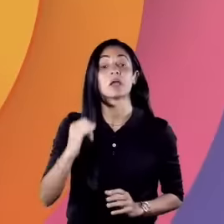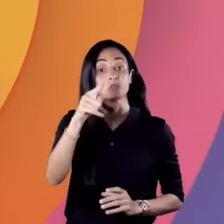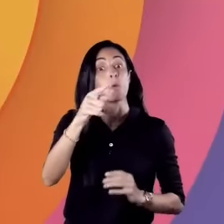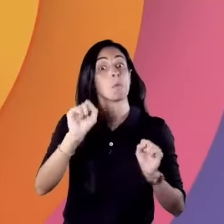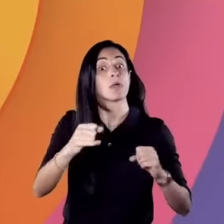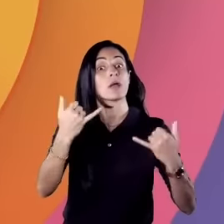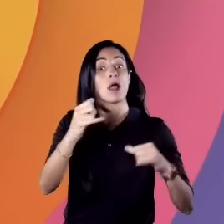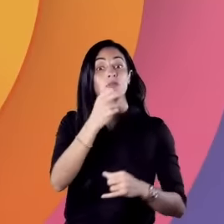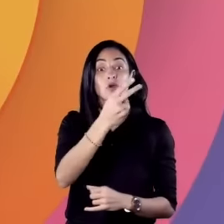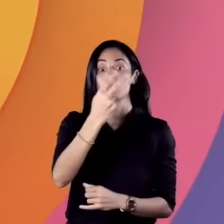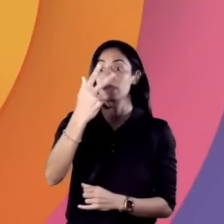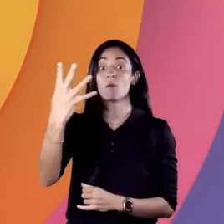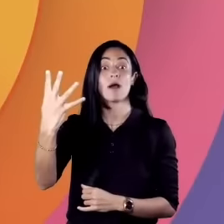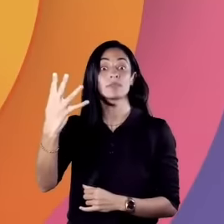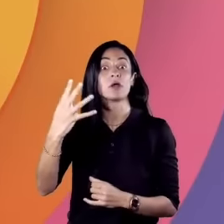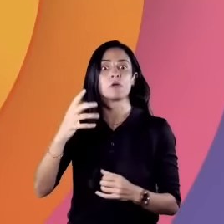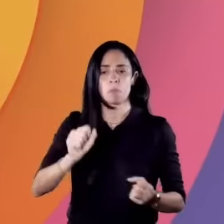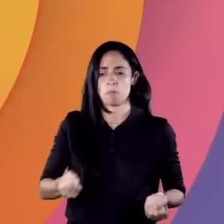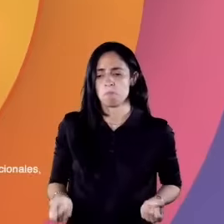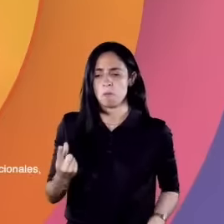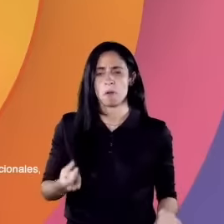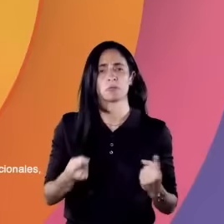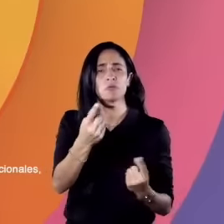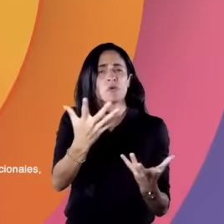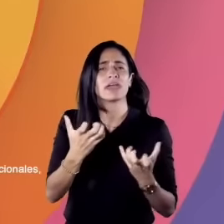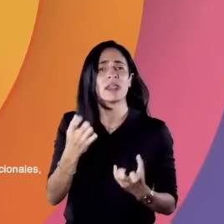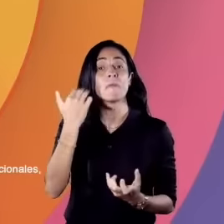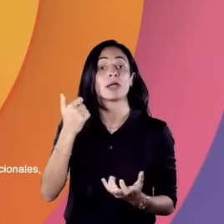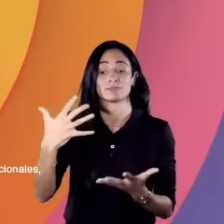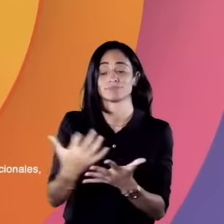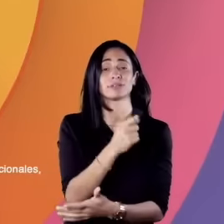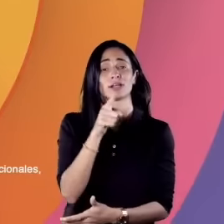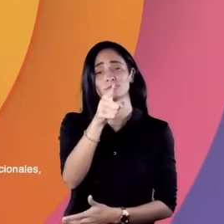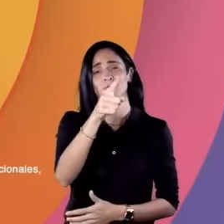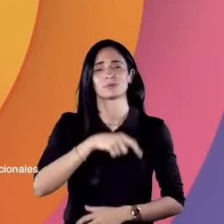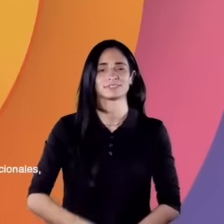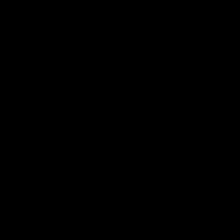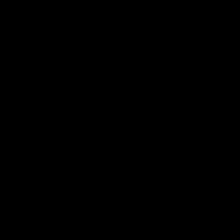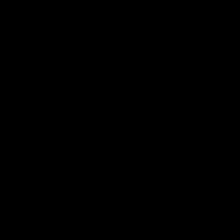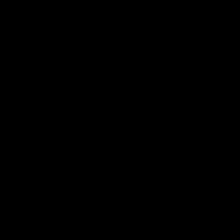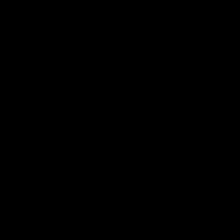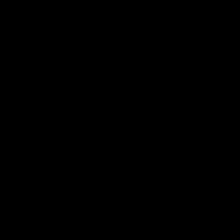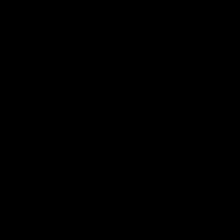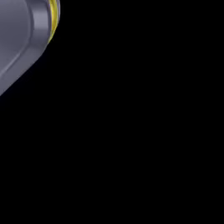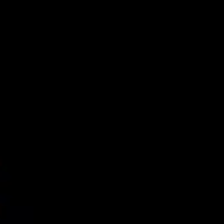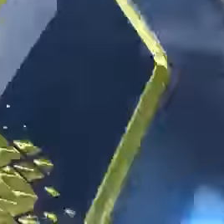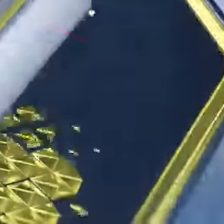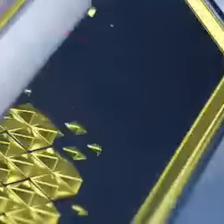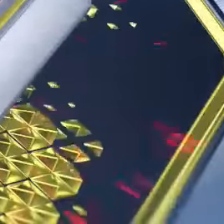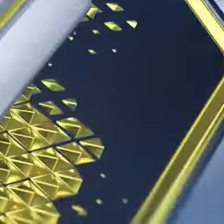Pega 2, Pega 3 y Pega 4 y gástalo en lo que quieras, porque lo que quieras te lo dan los Pegas.